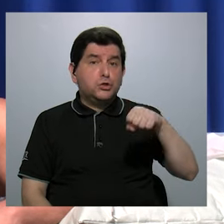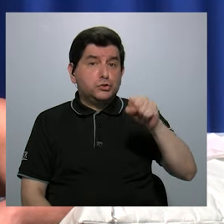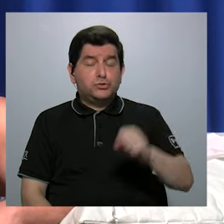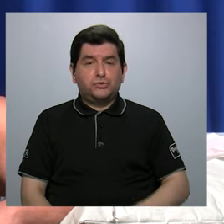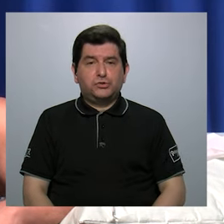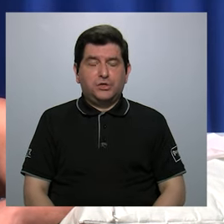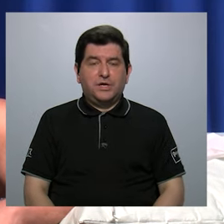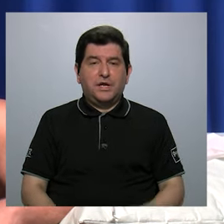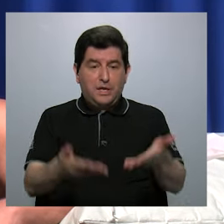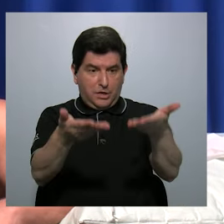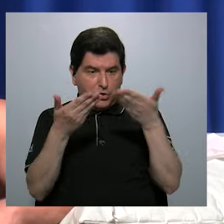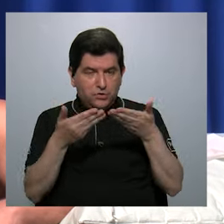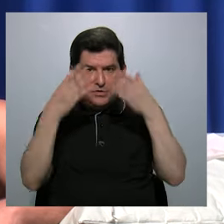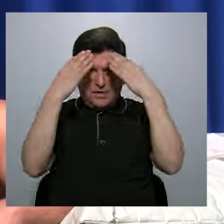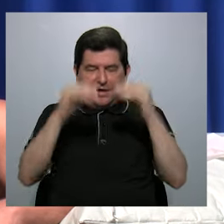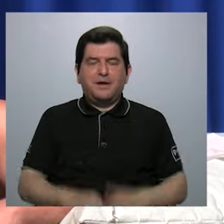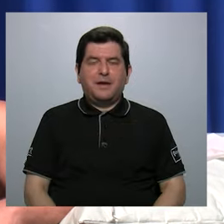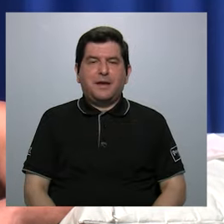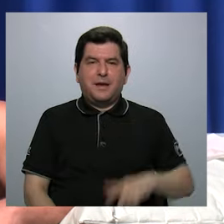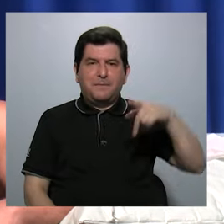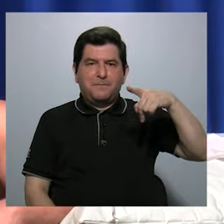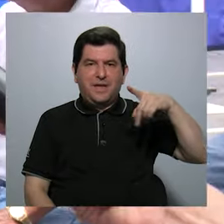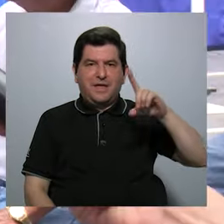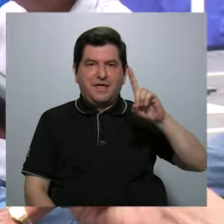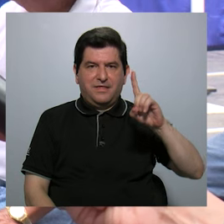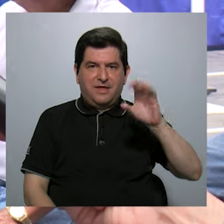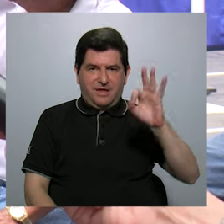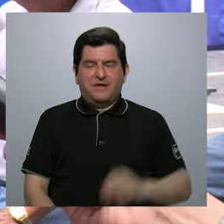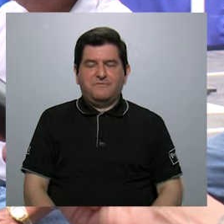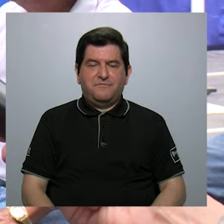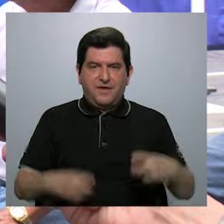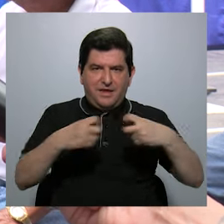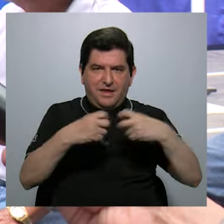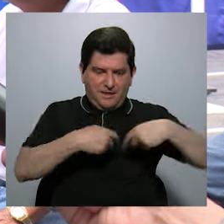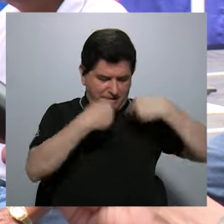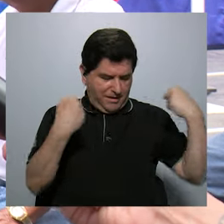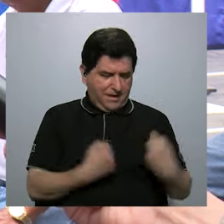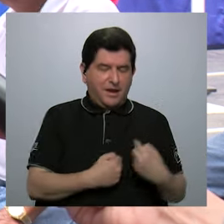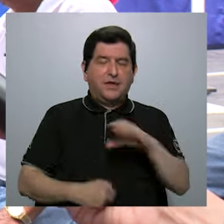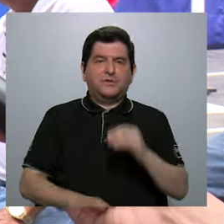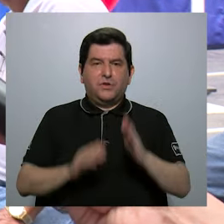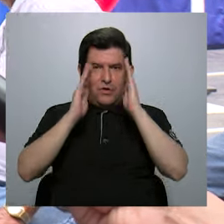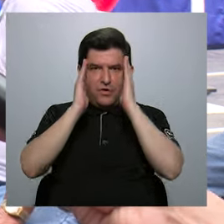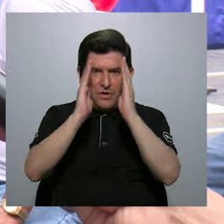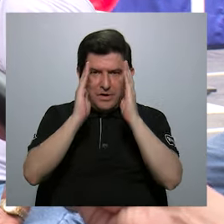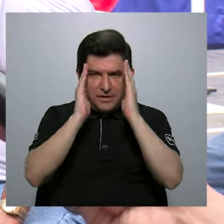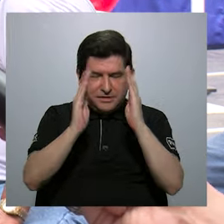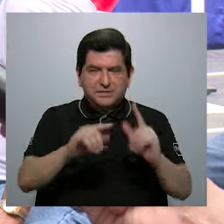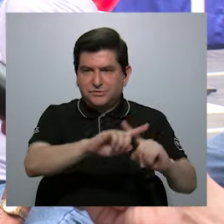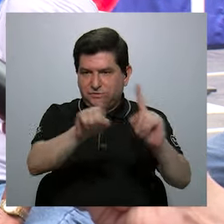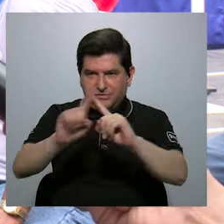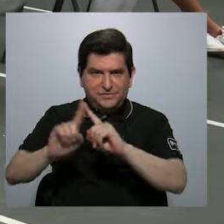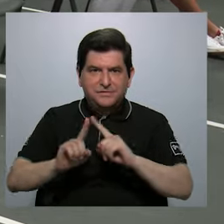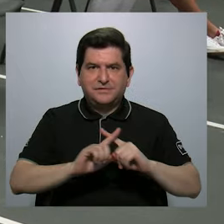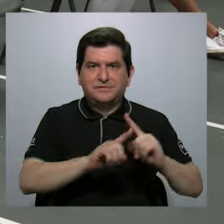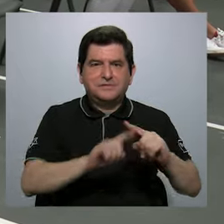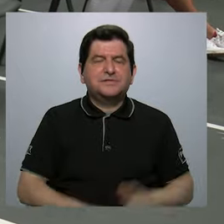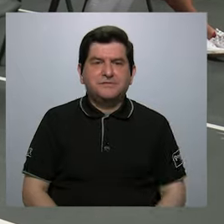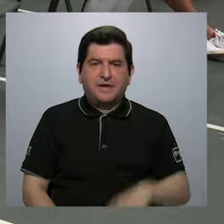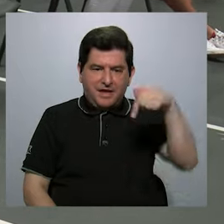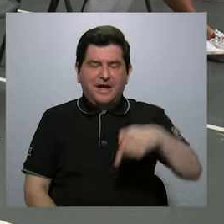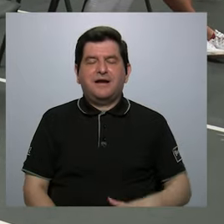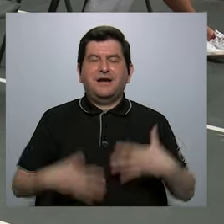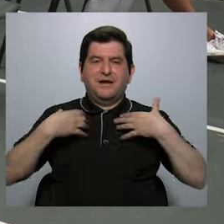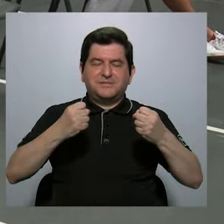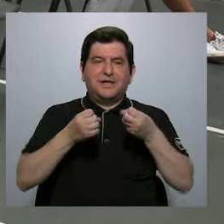en formato PDF los electrocardiogramas y las atenciones que se dieron aquí en Salud